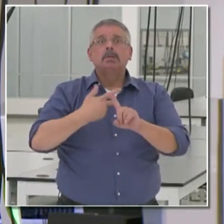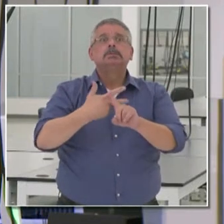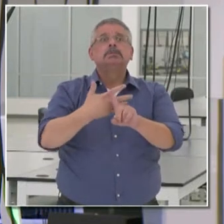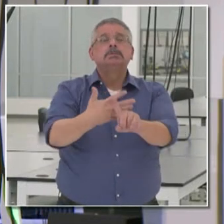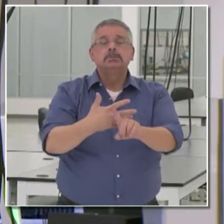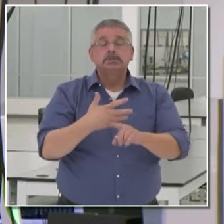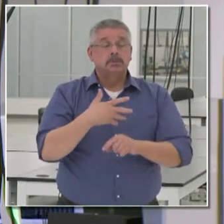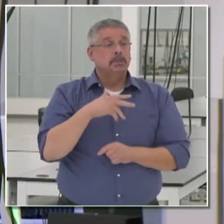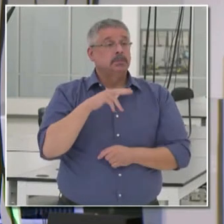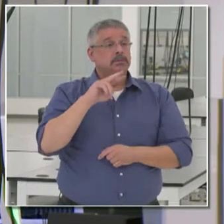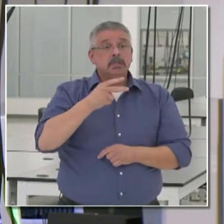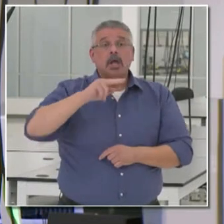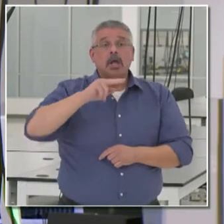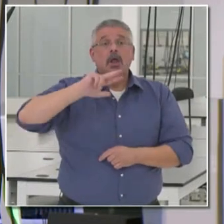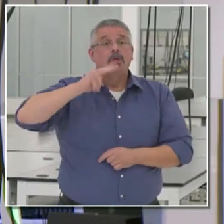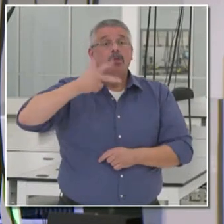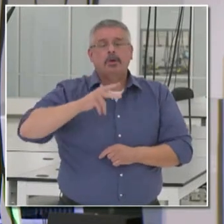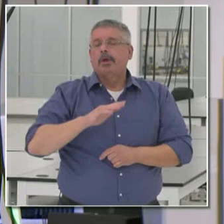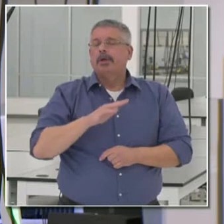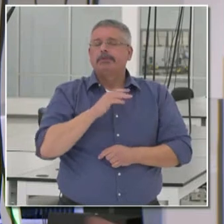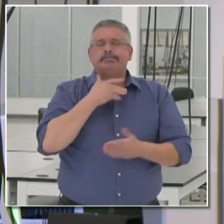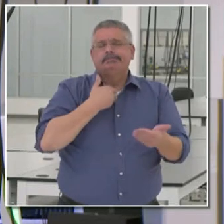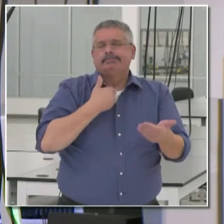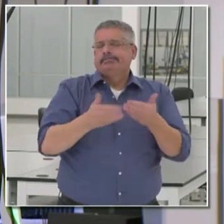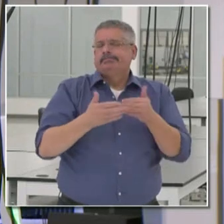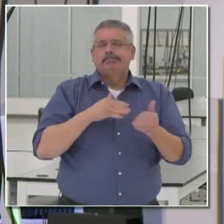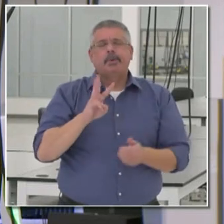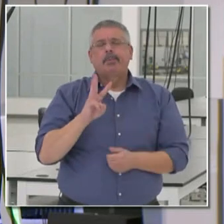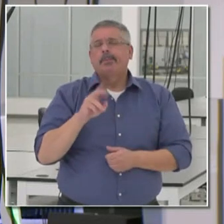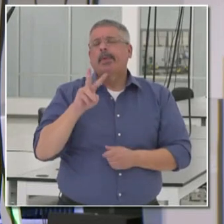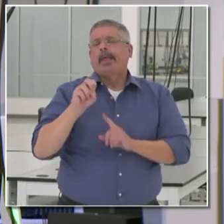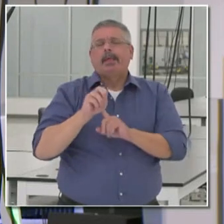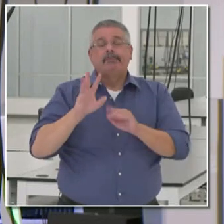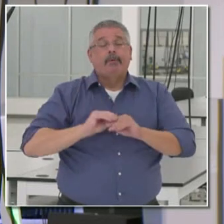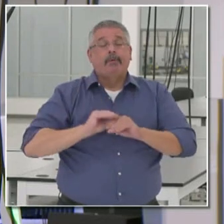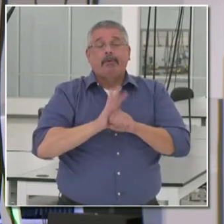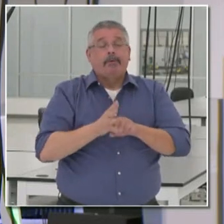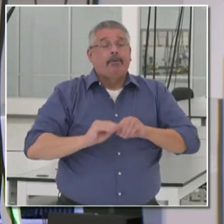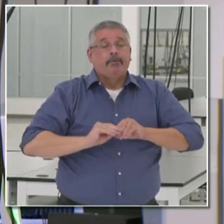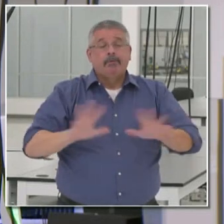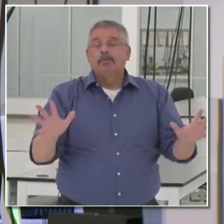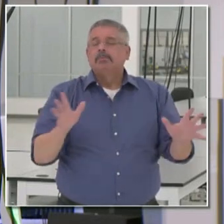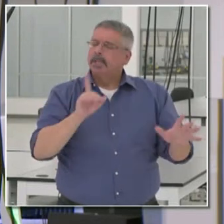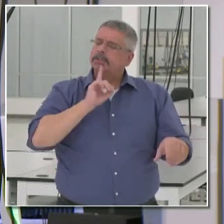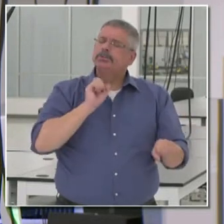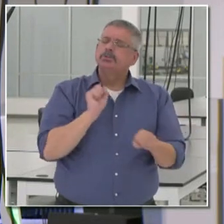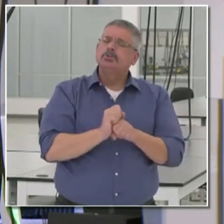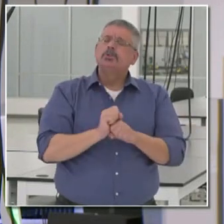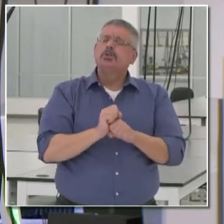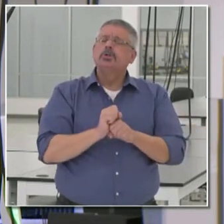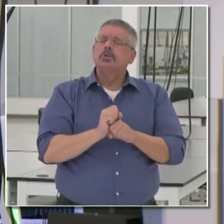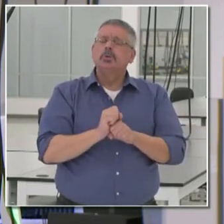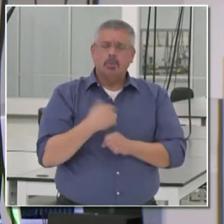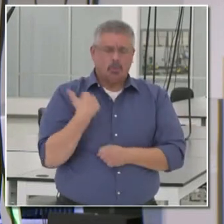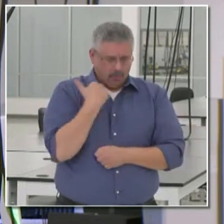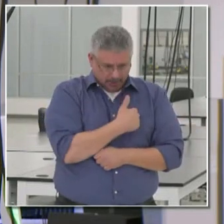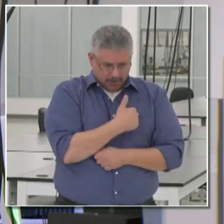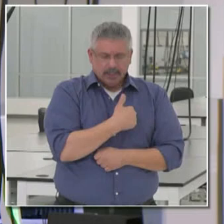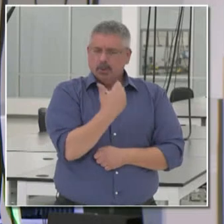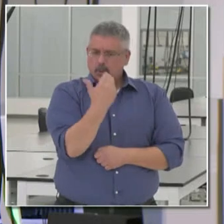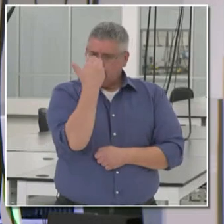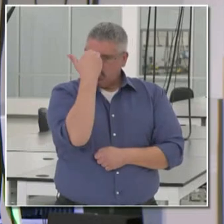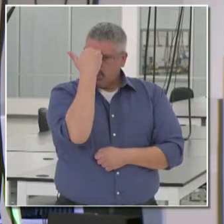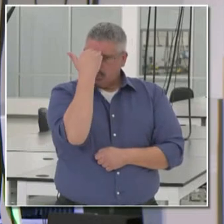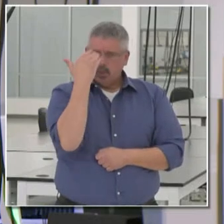para prepararnos para esta segunda o tercera ola no importa si es la segunda o la tercera hora que se acerca el invierno y asegurándonos que